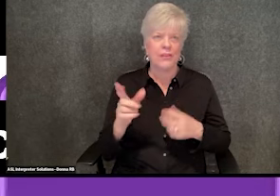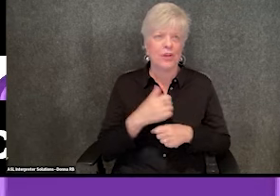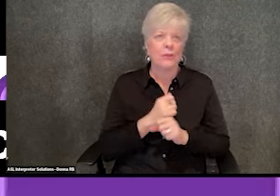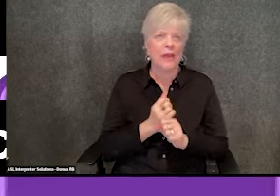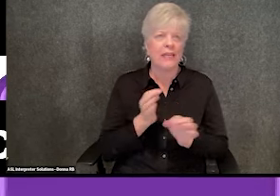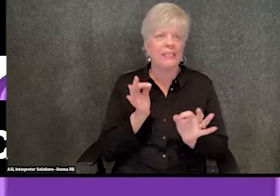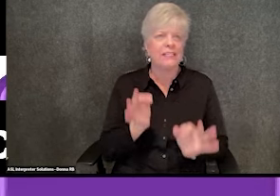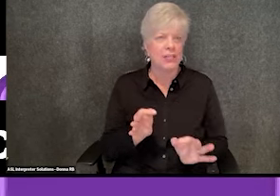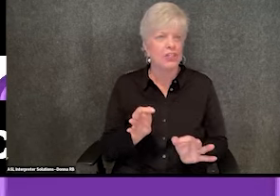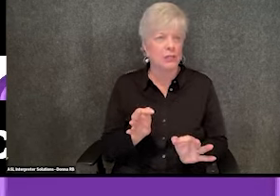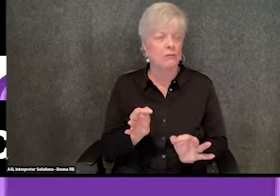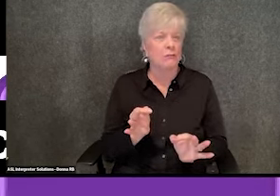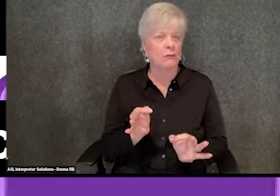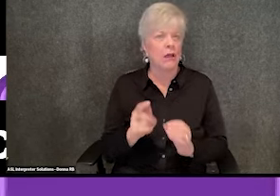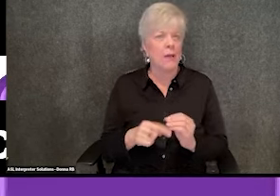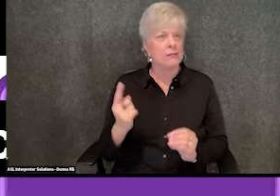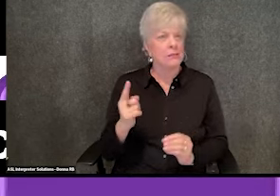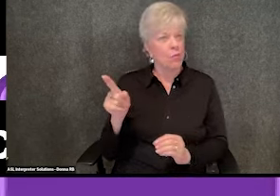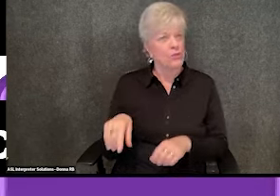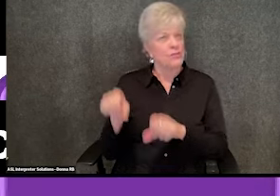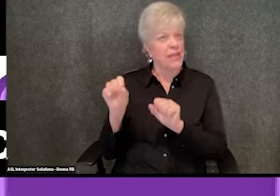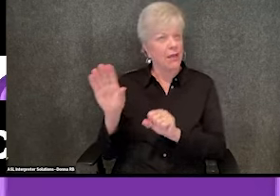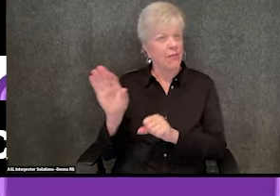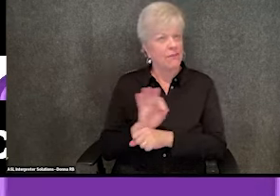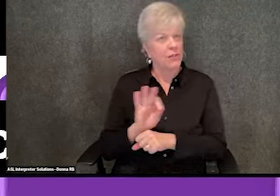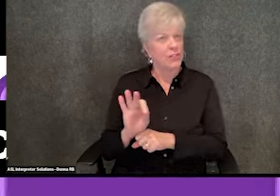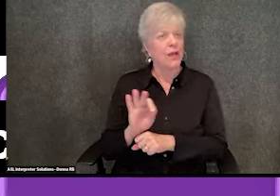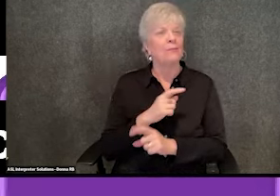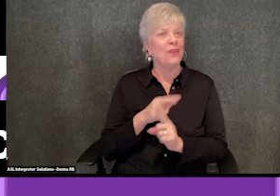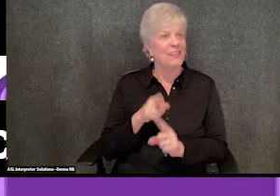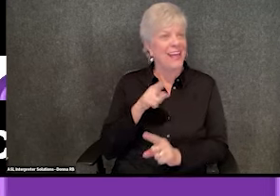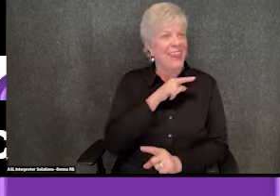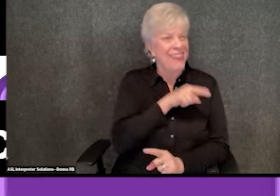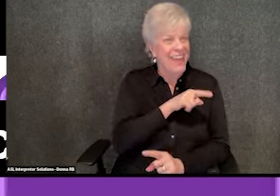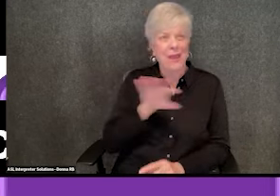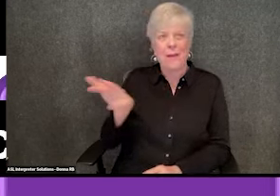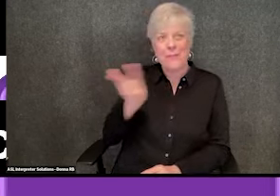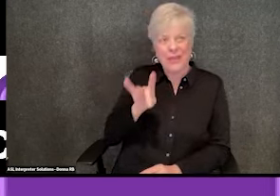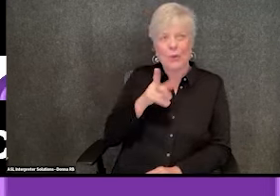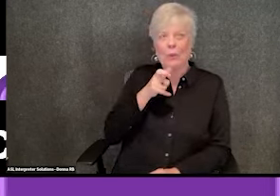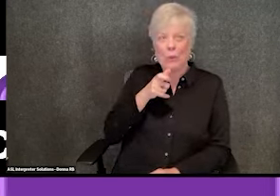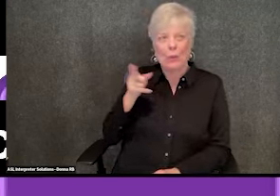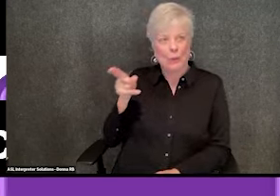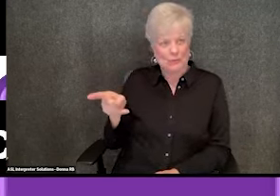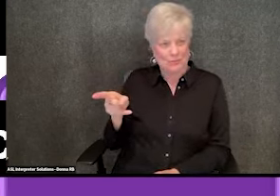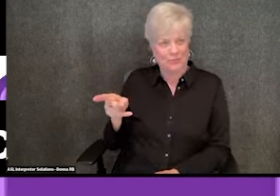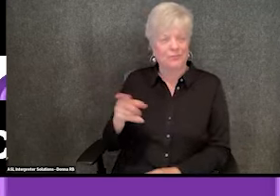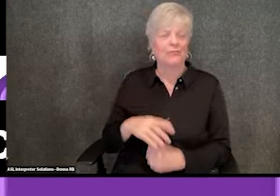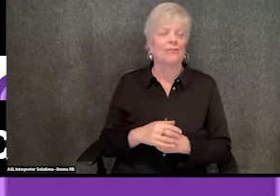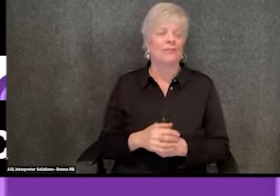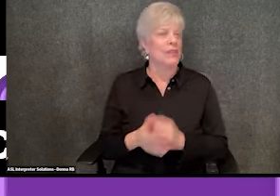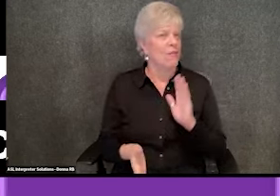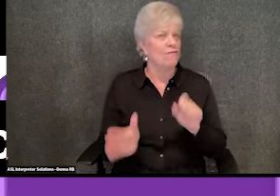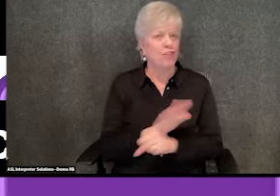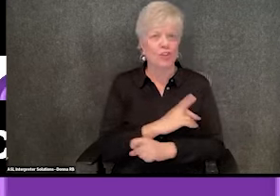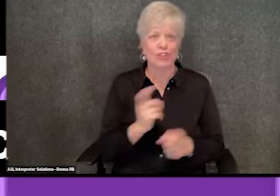que necesita ayuda con eso, la persona está tomando una decisión y para designar la persona, decir que necesita ayuda